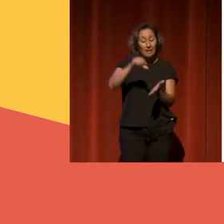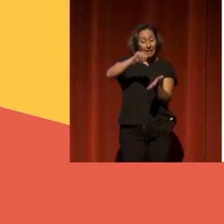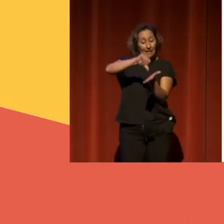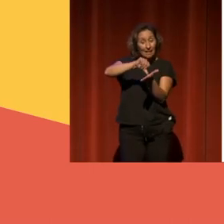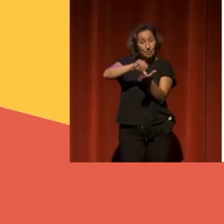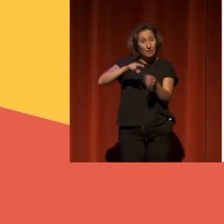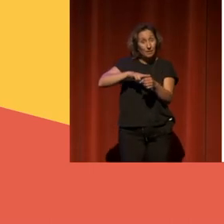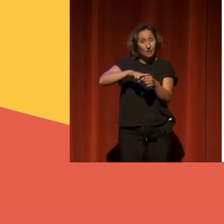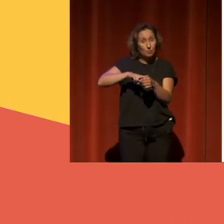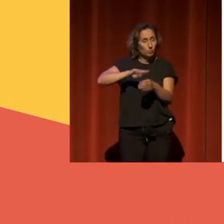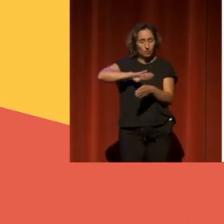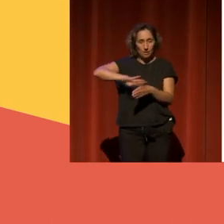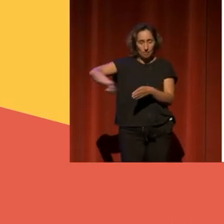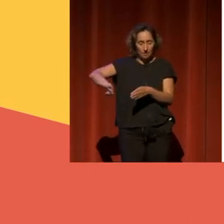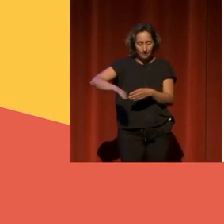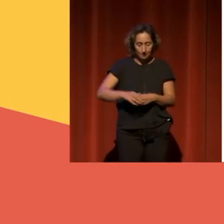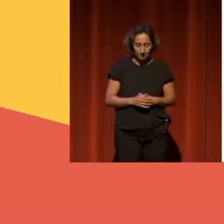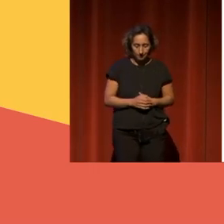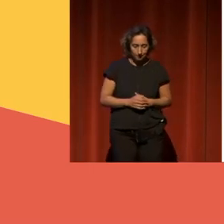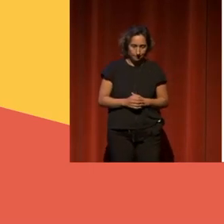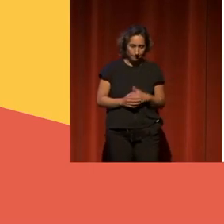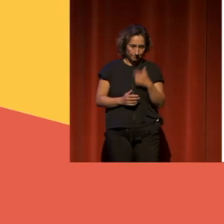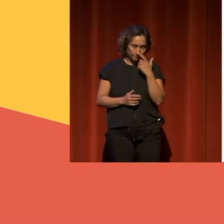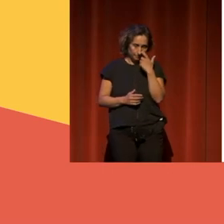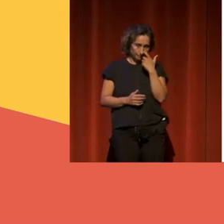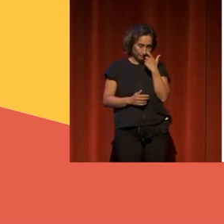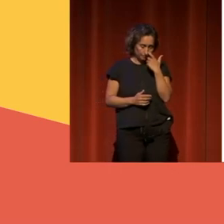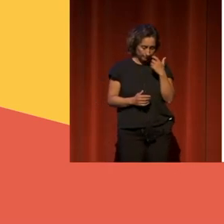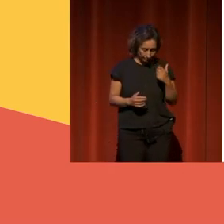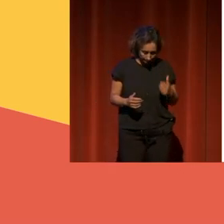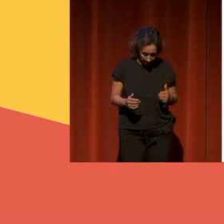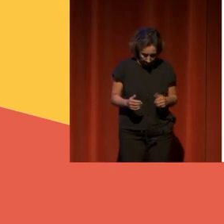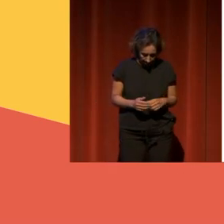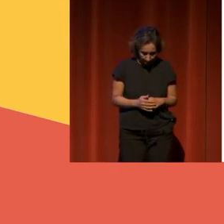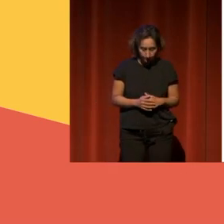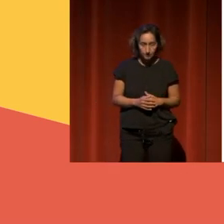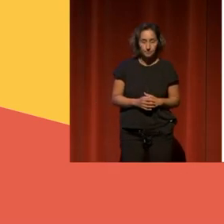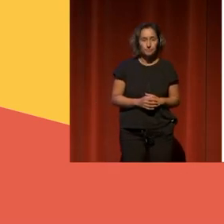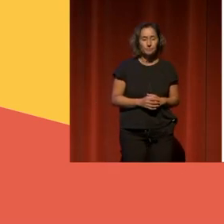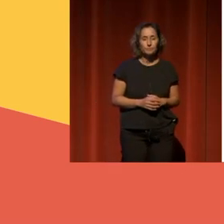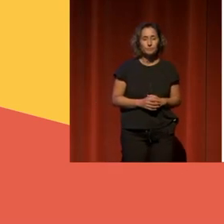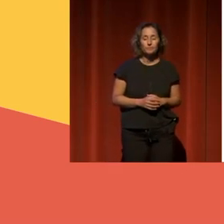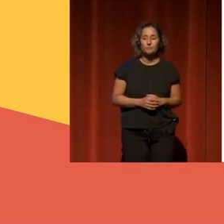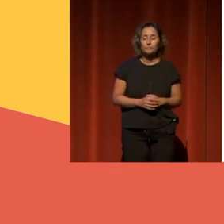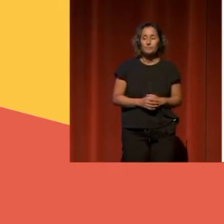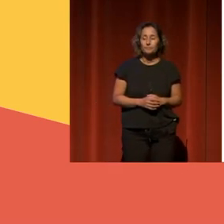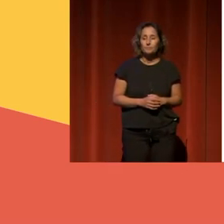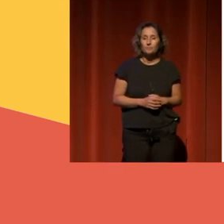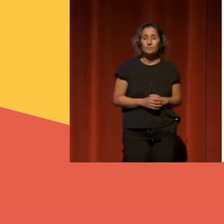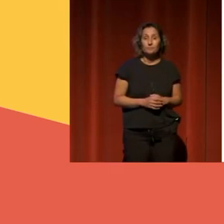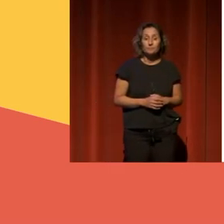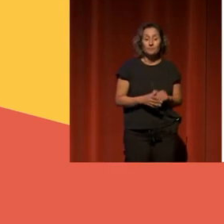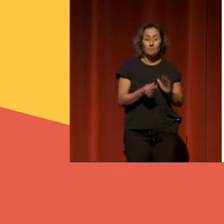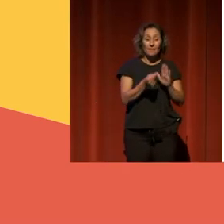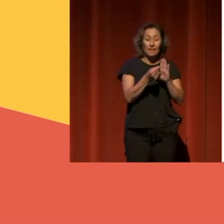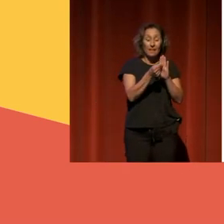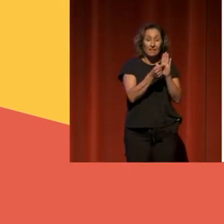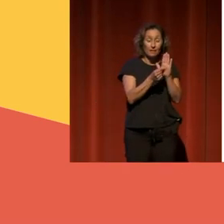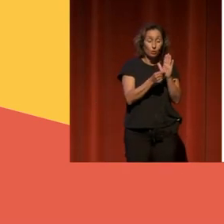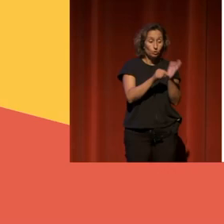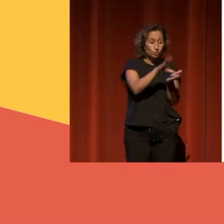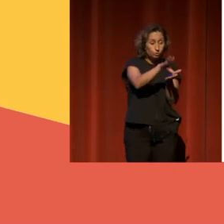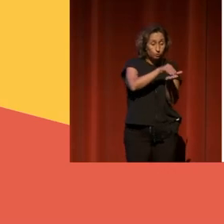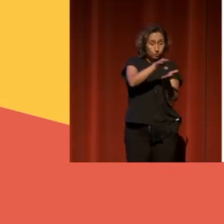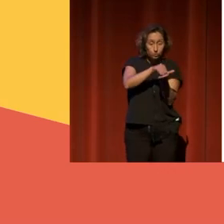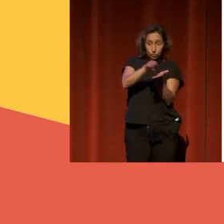provincia. con los datos obtenidos, pues se ha